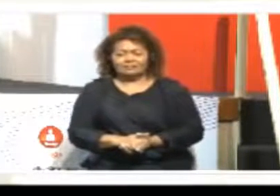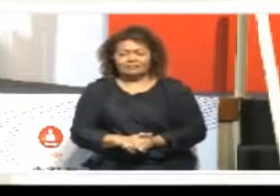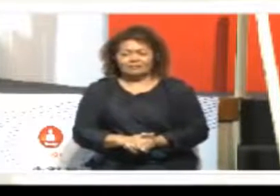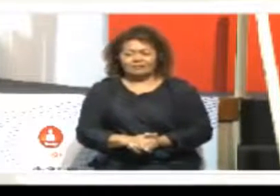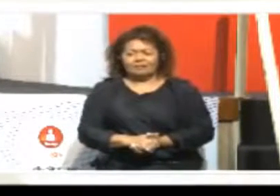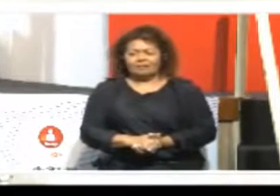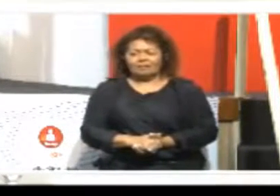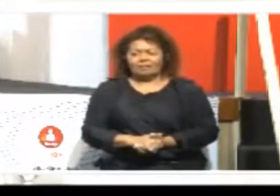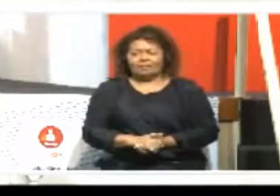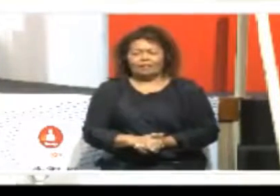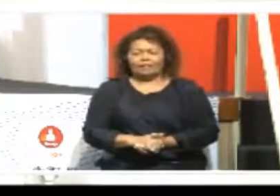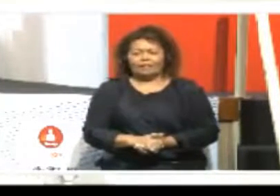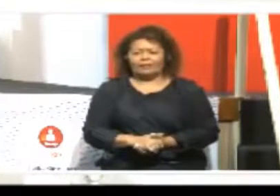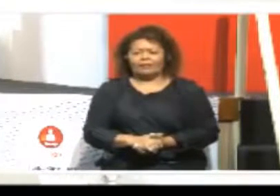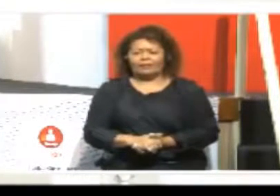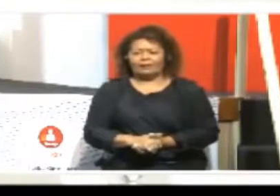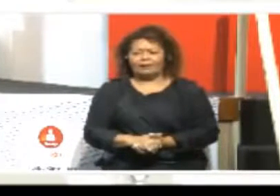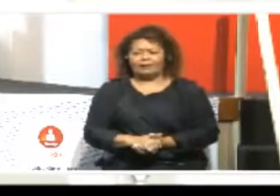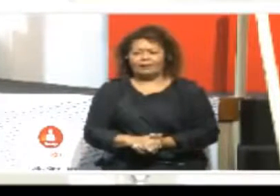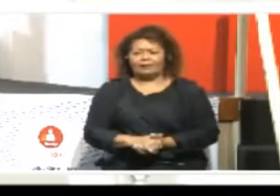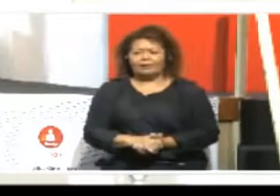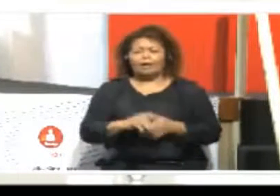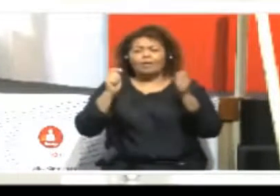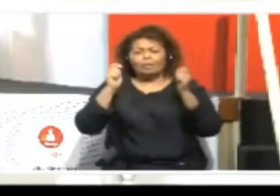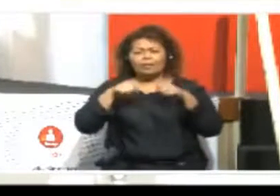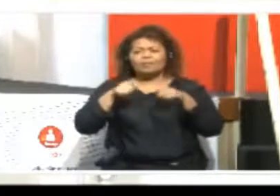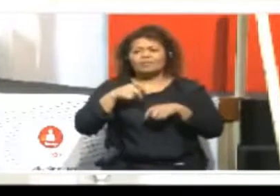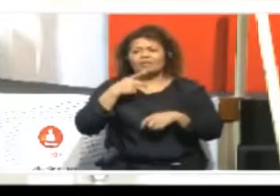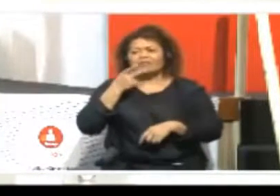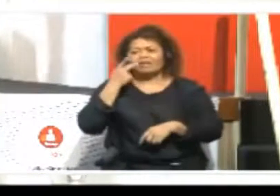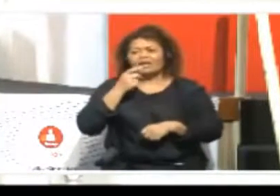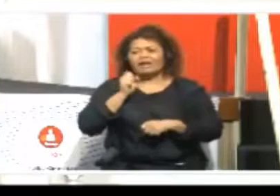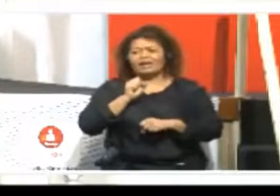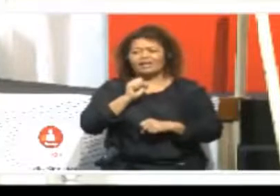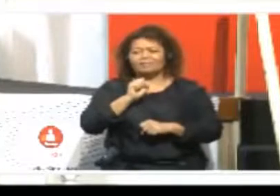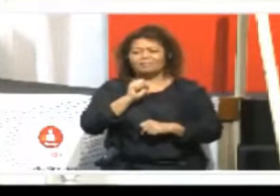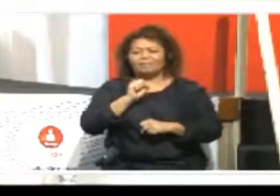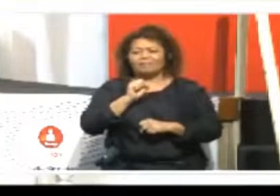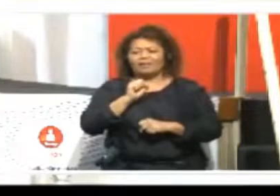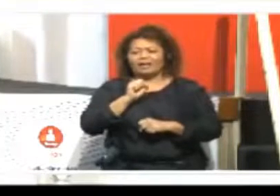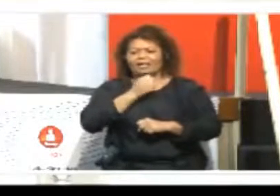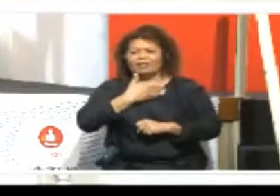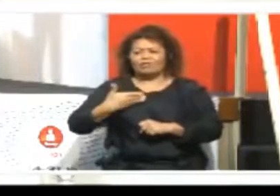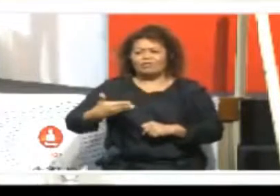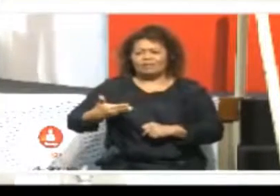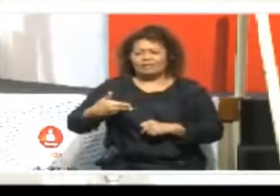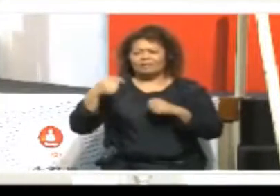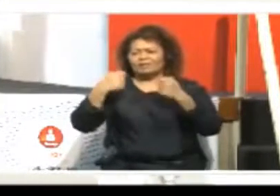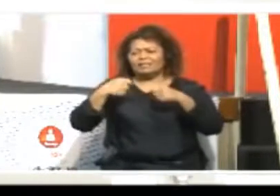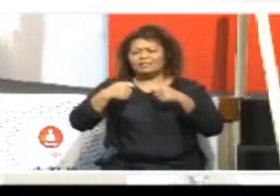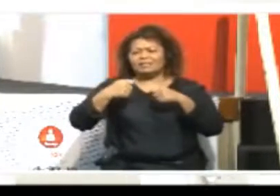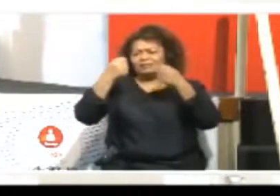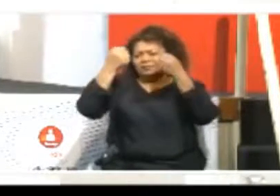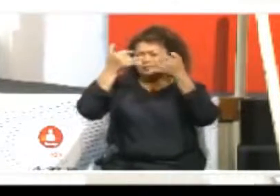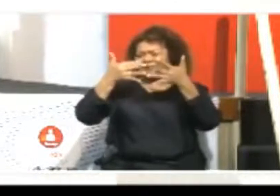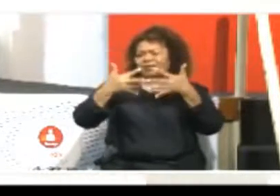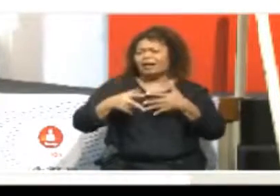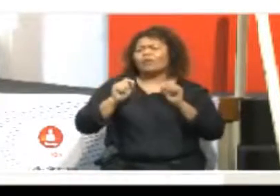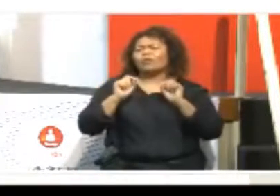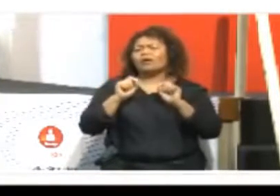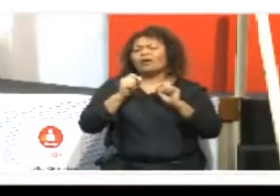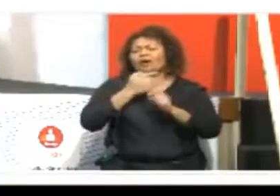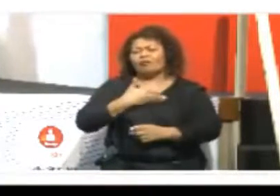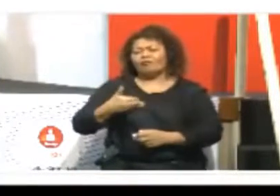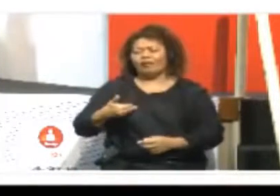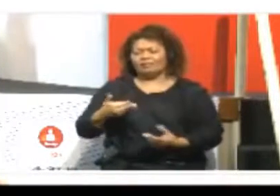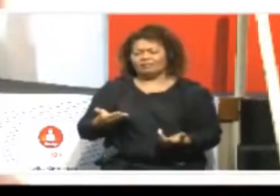Para poder hablar de la gobernanza, primero tenemos que definir lo que queremos decir por gobernanza. Hay muchísimas